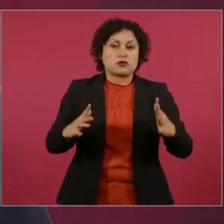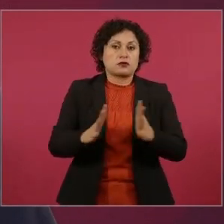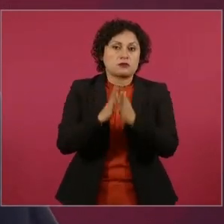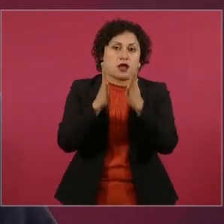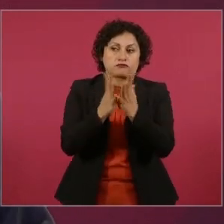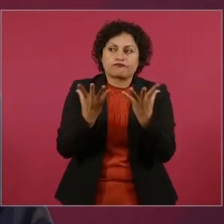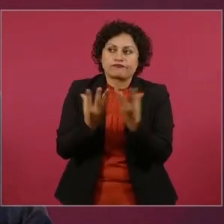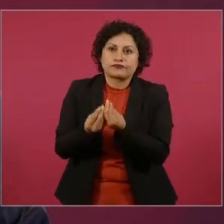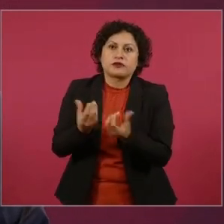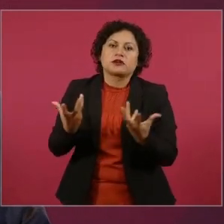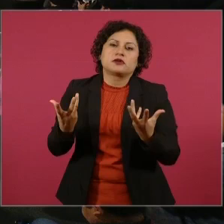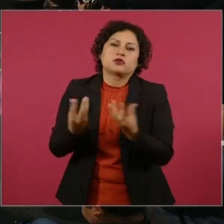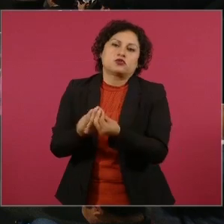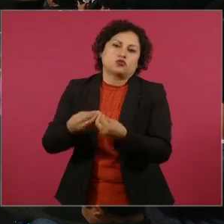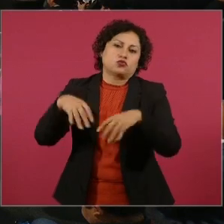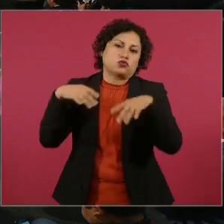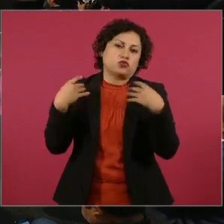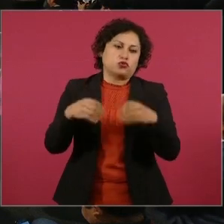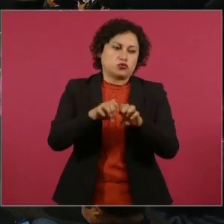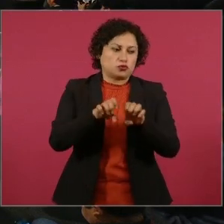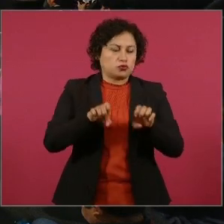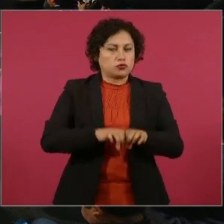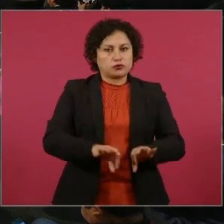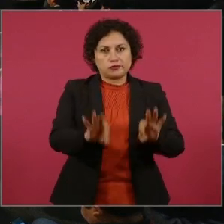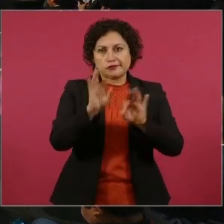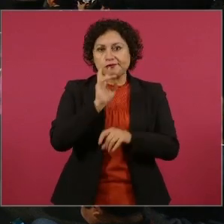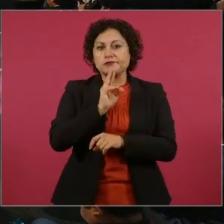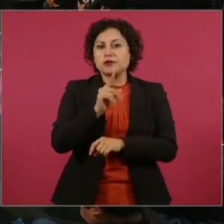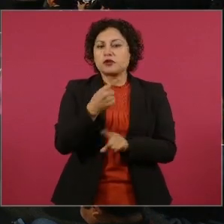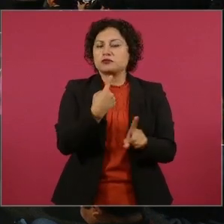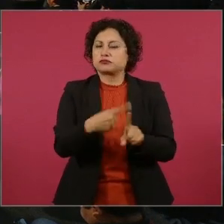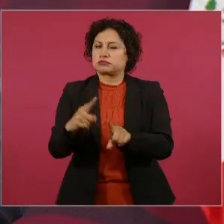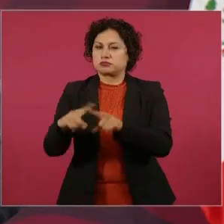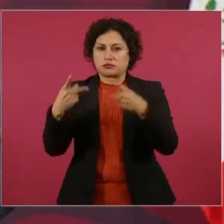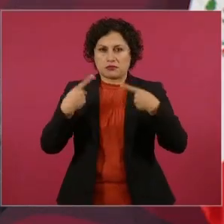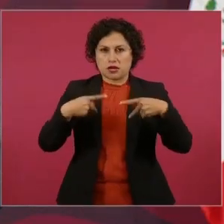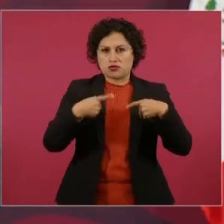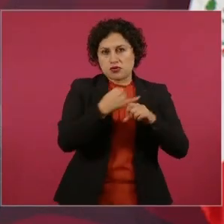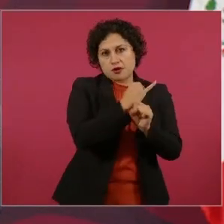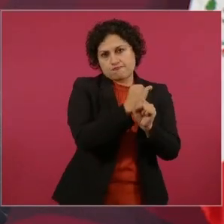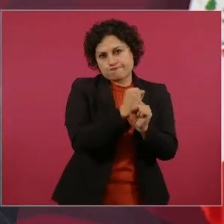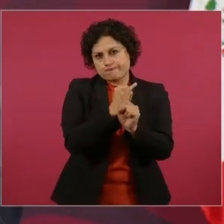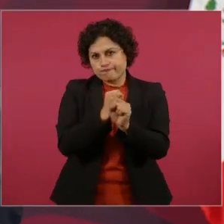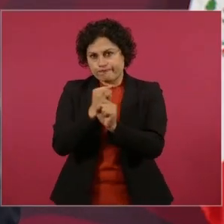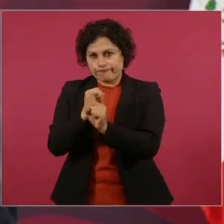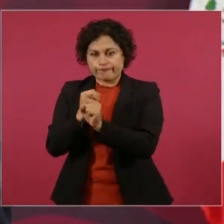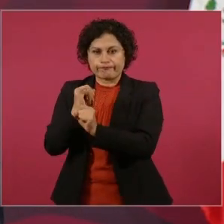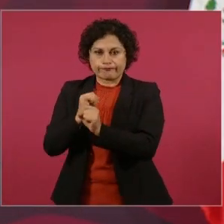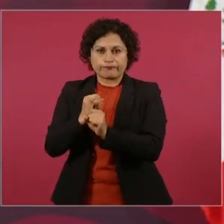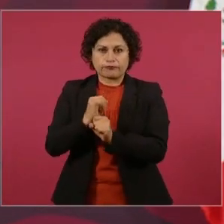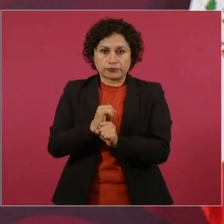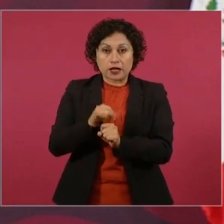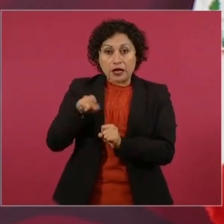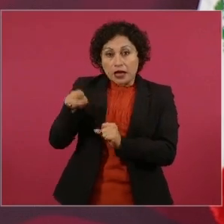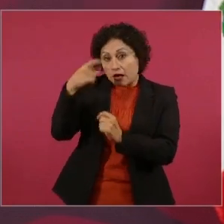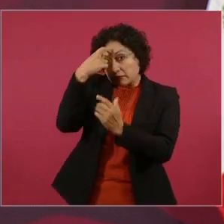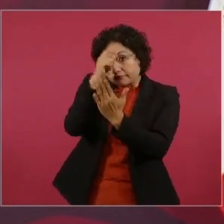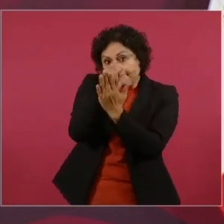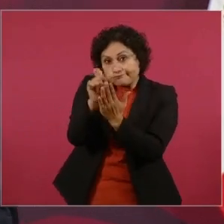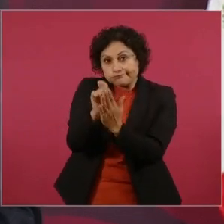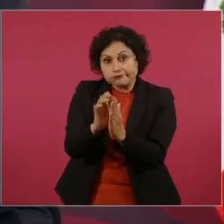mejor este Los investigadores son libros que